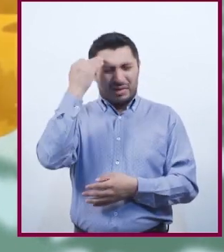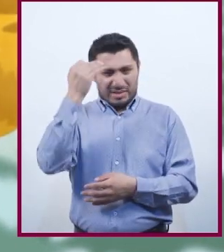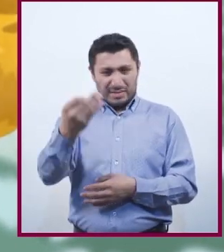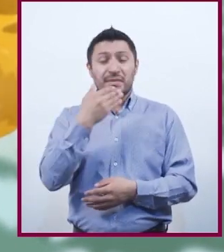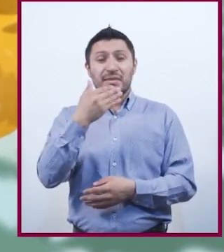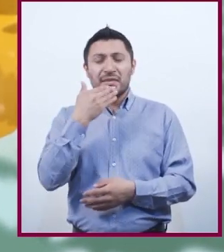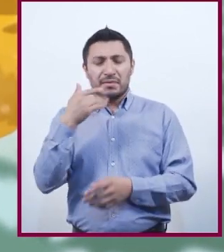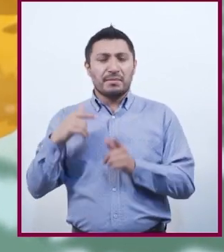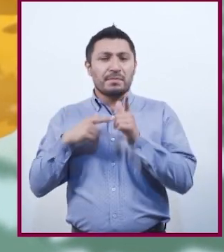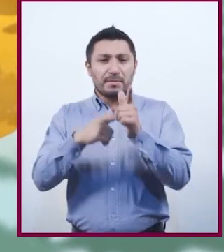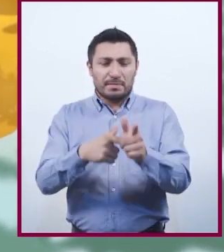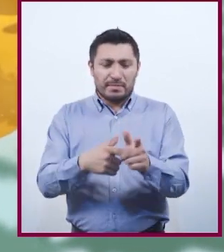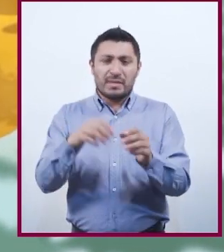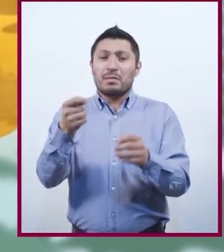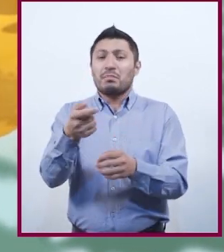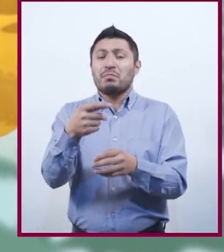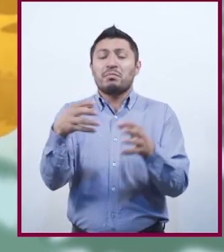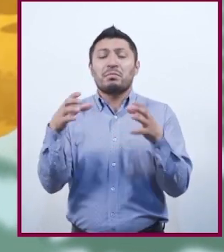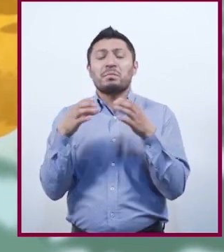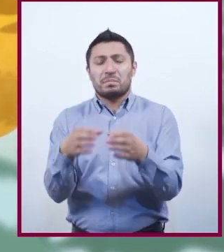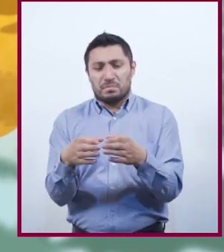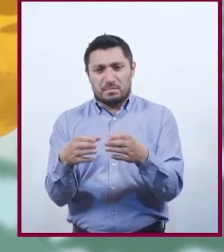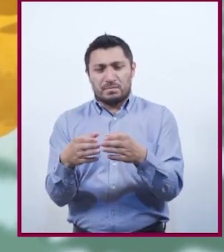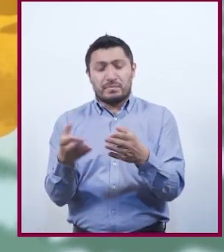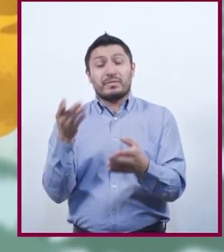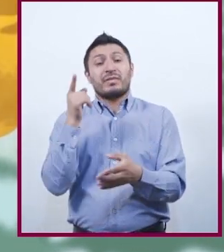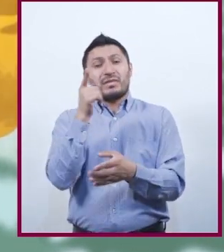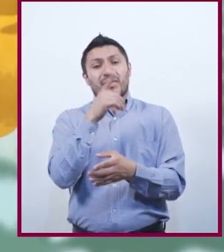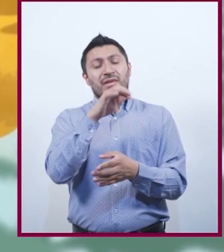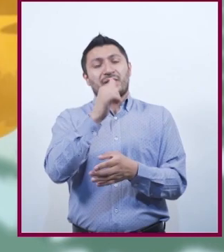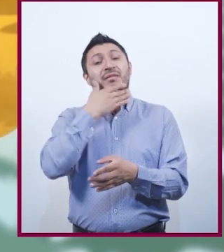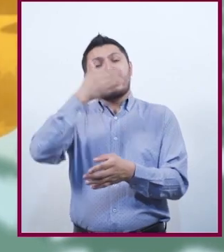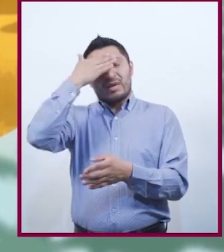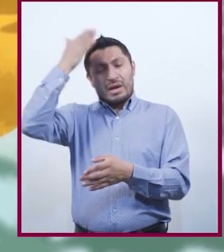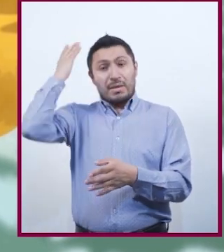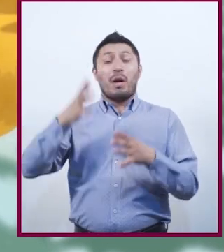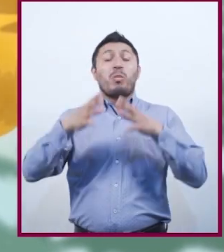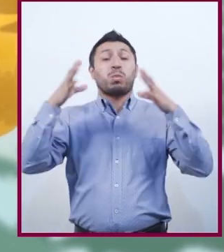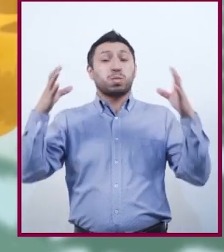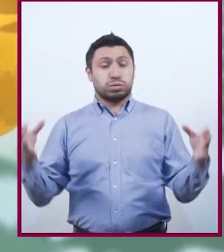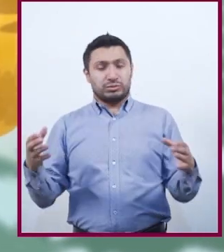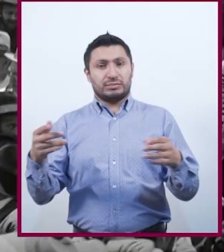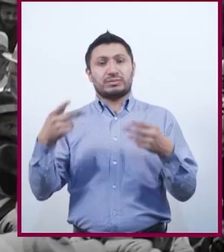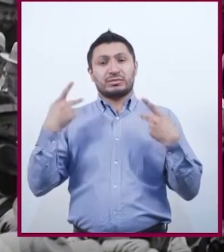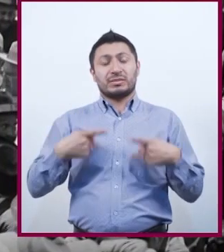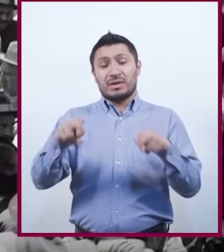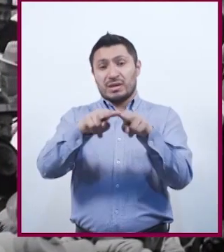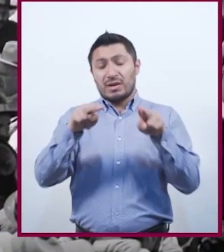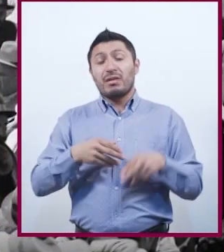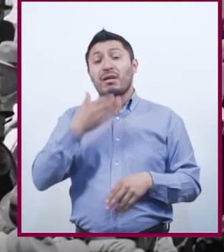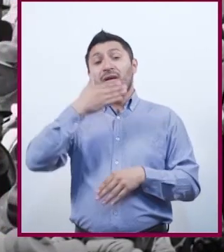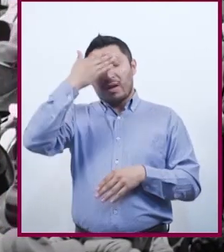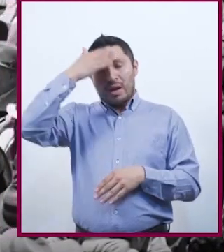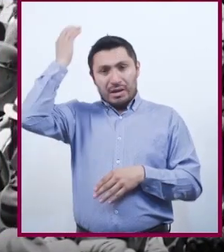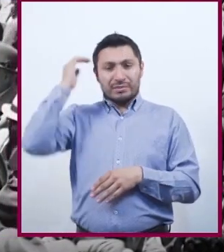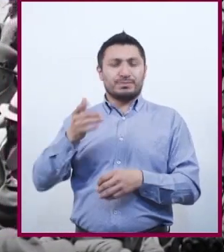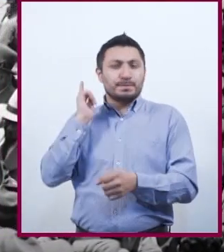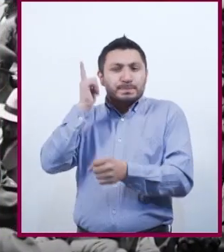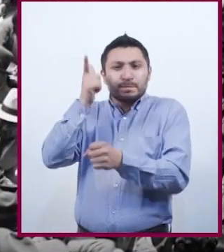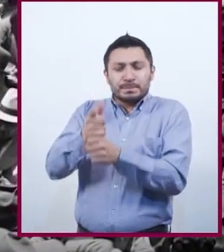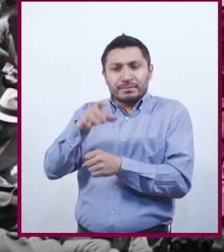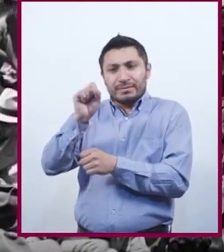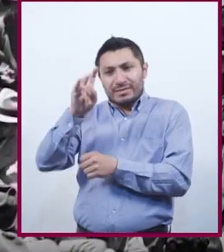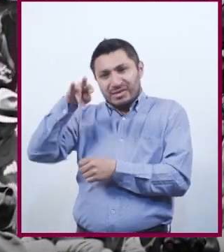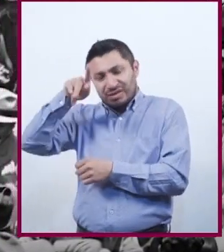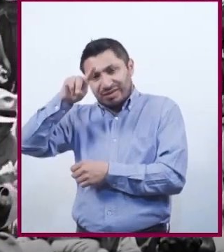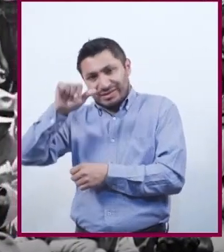obstante, hasta ese momento, siguieron siendo una minoría en comparación con la población árabe. Los nacionalistas árabes se